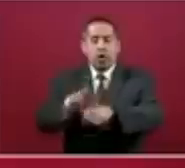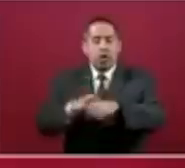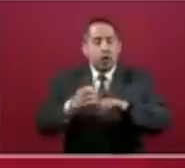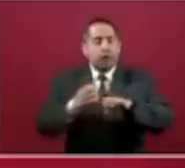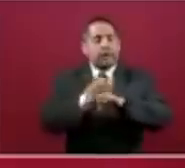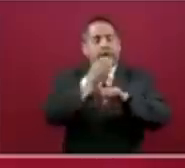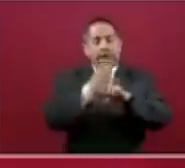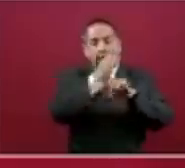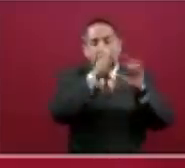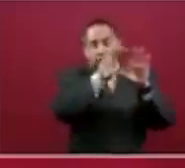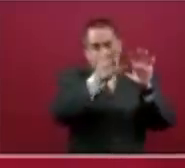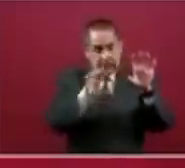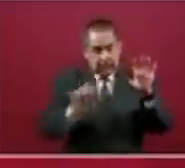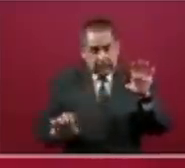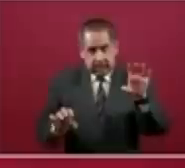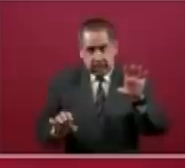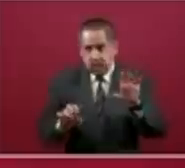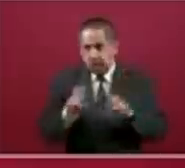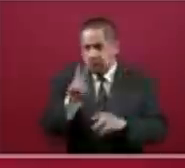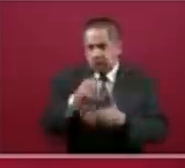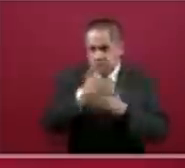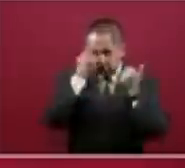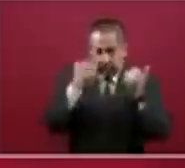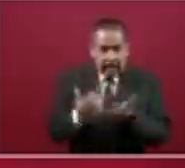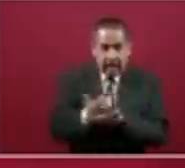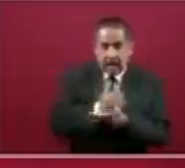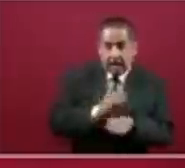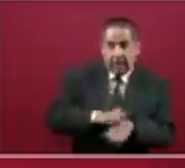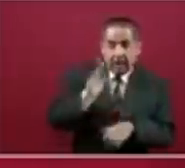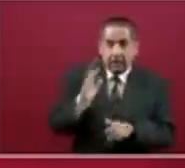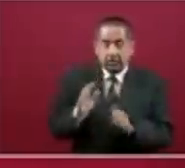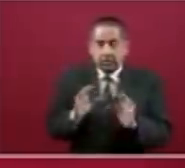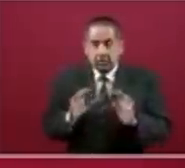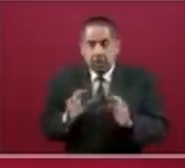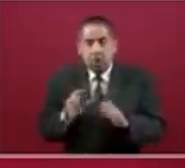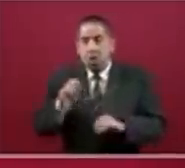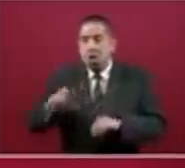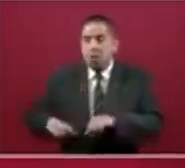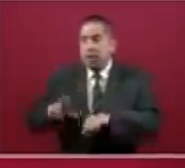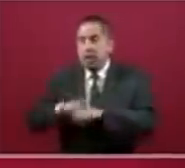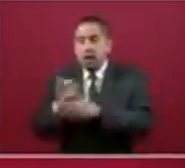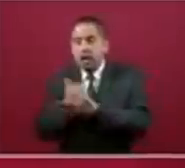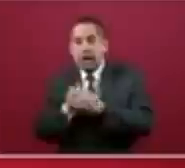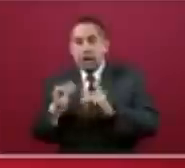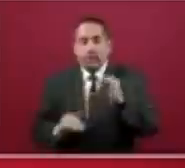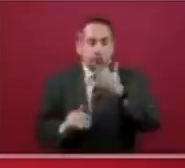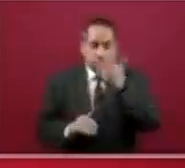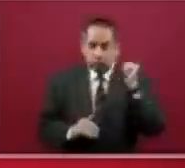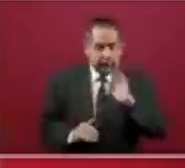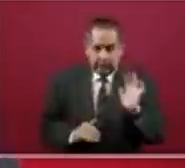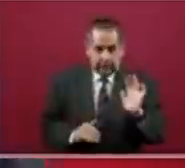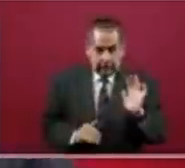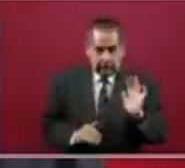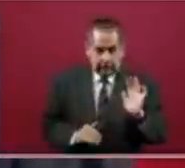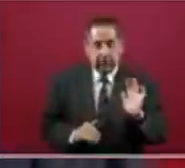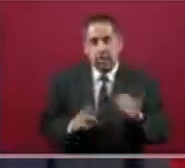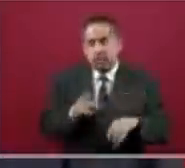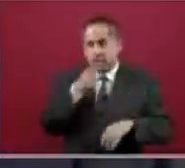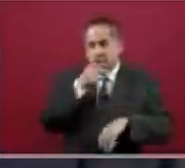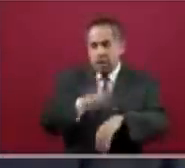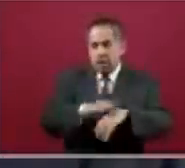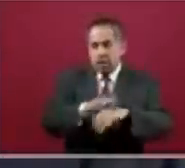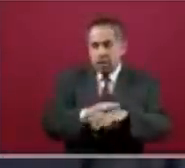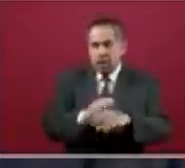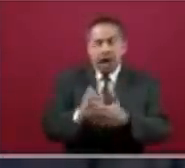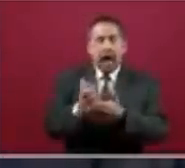estatales, no sé si ganen más que los gobernadores, lo que sí puedo decirles es que